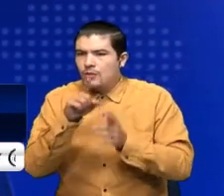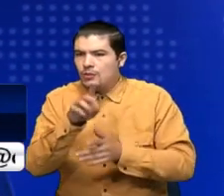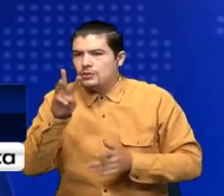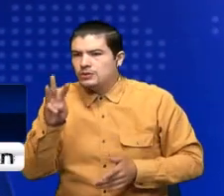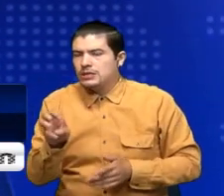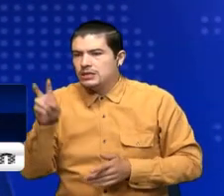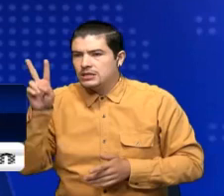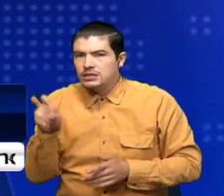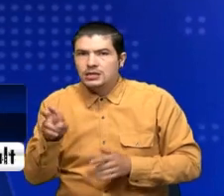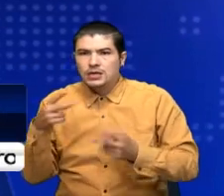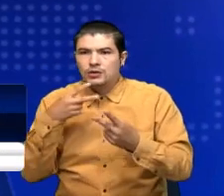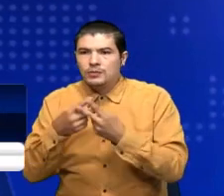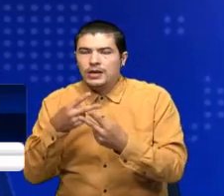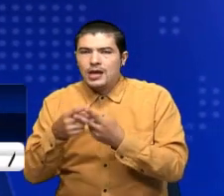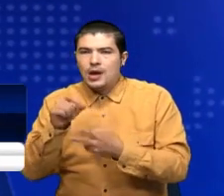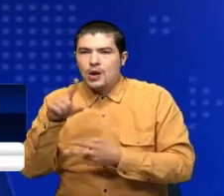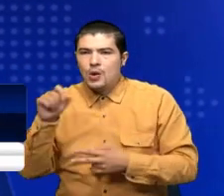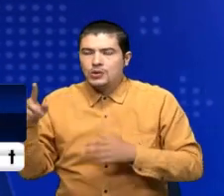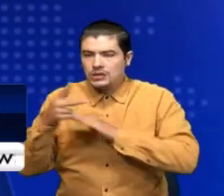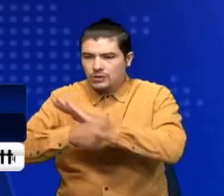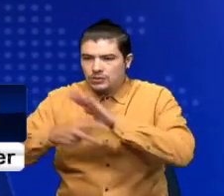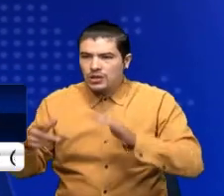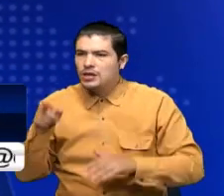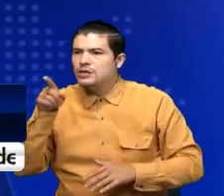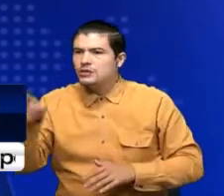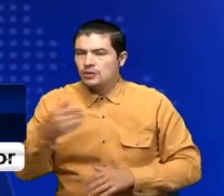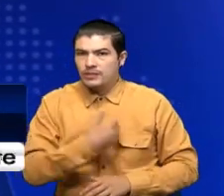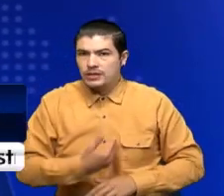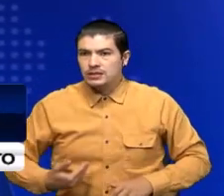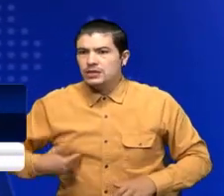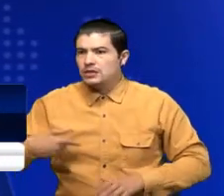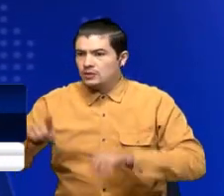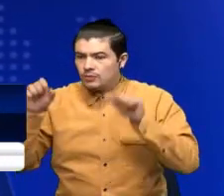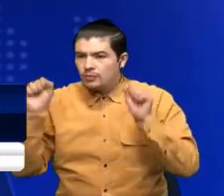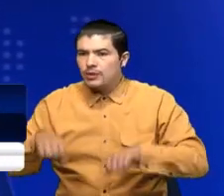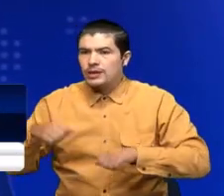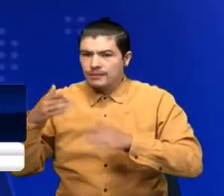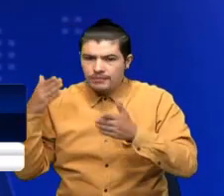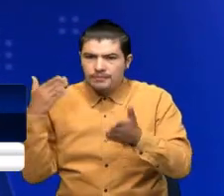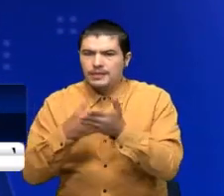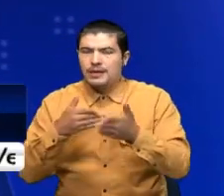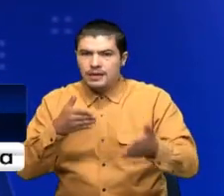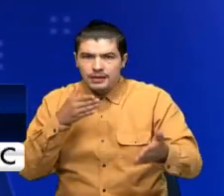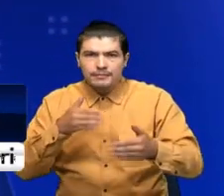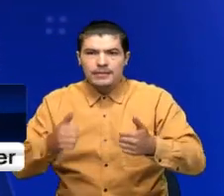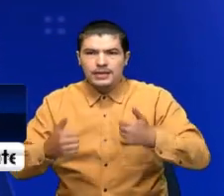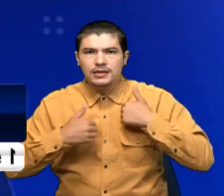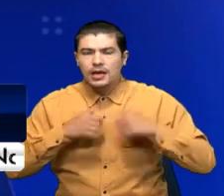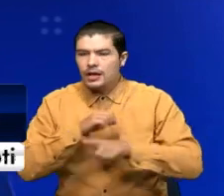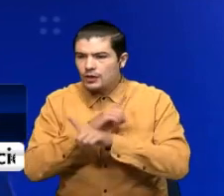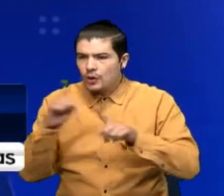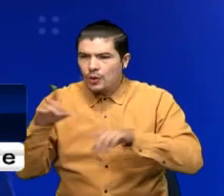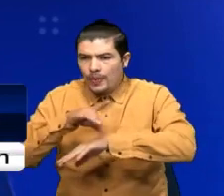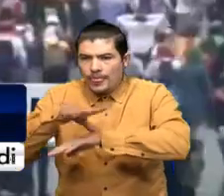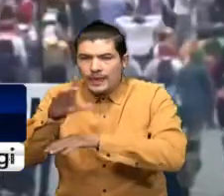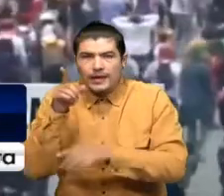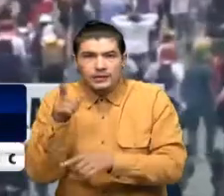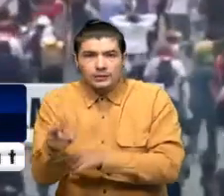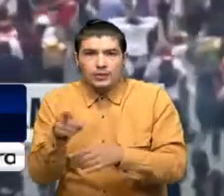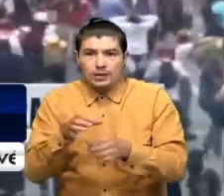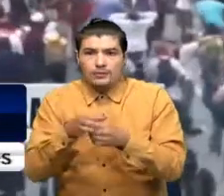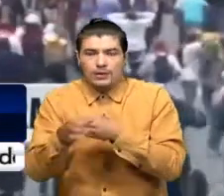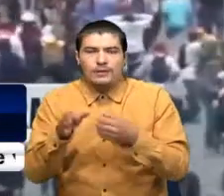numeral 11 de la Constitución. Señor presidente, autorice la intervención militar. No permita que el pueblo de Venezuela siga